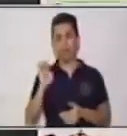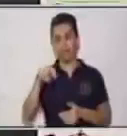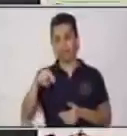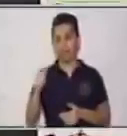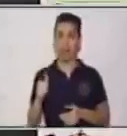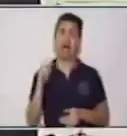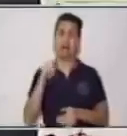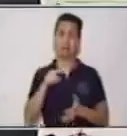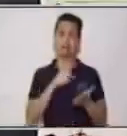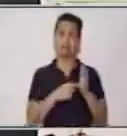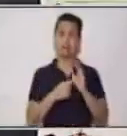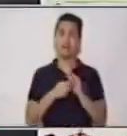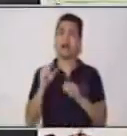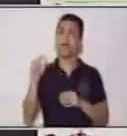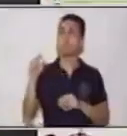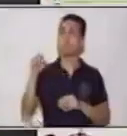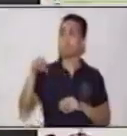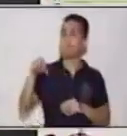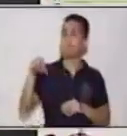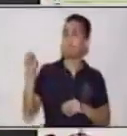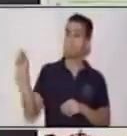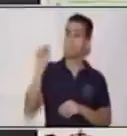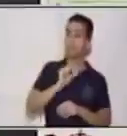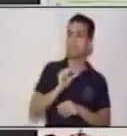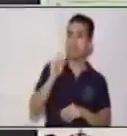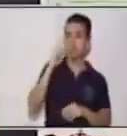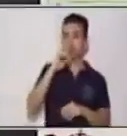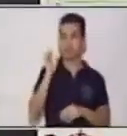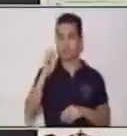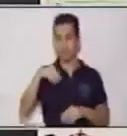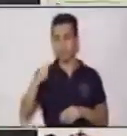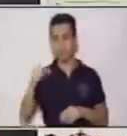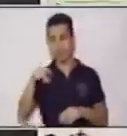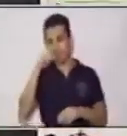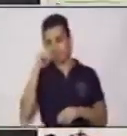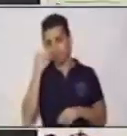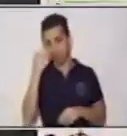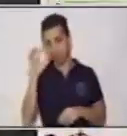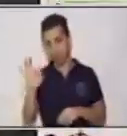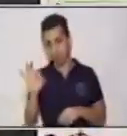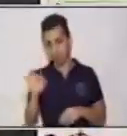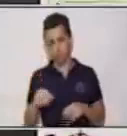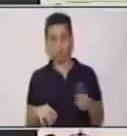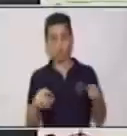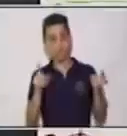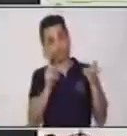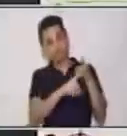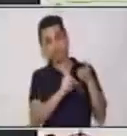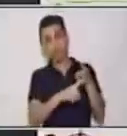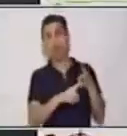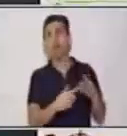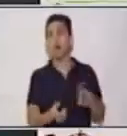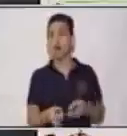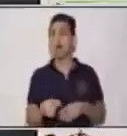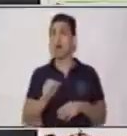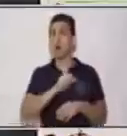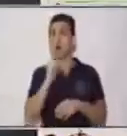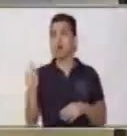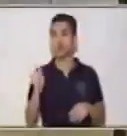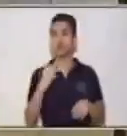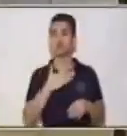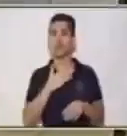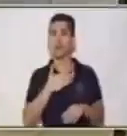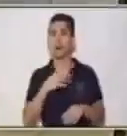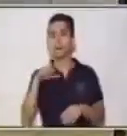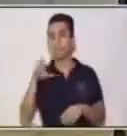Y la otra clasificación de los extranjerismos es el préstamo léxico. Y aquí pues sí ya hay un cambio